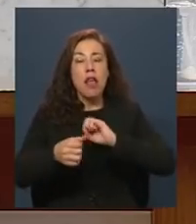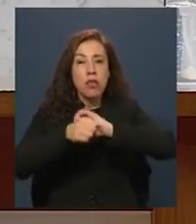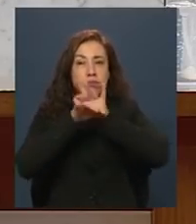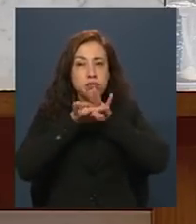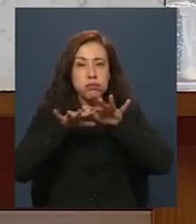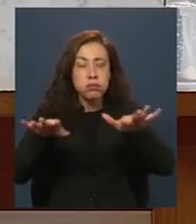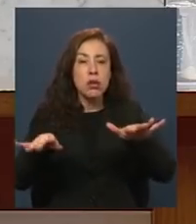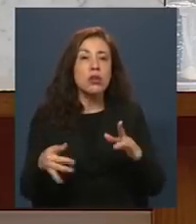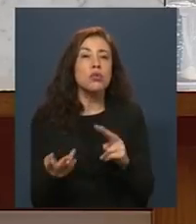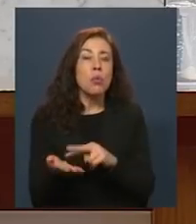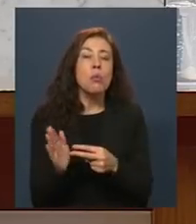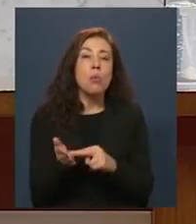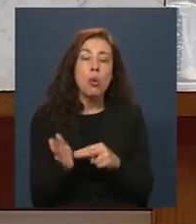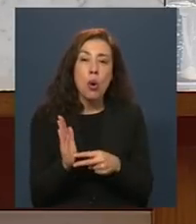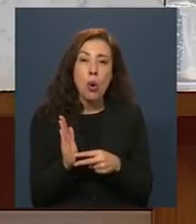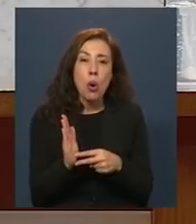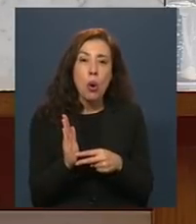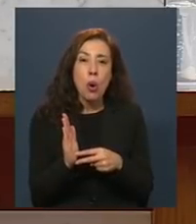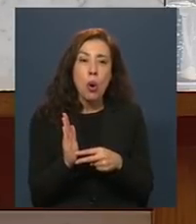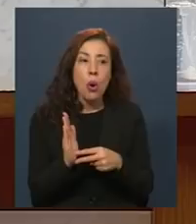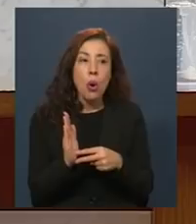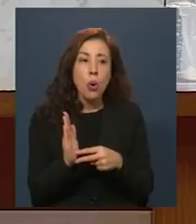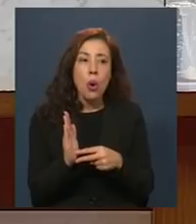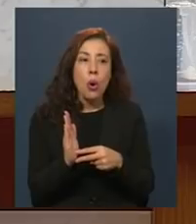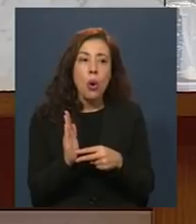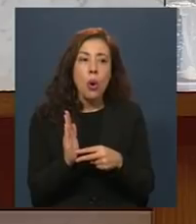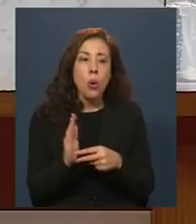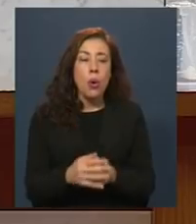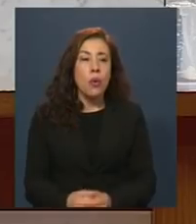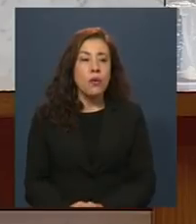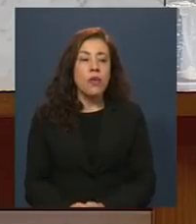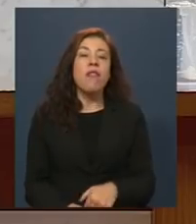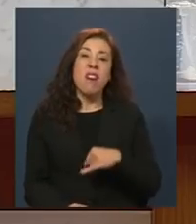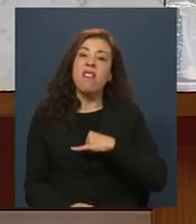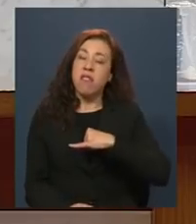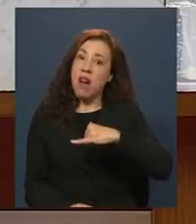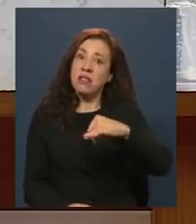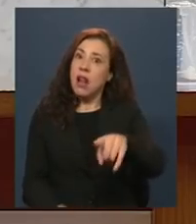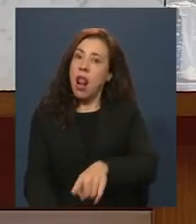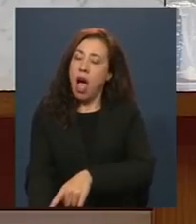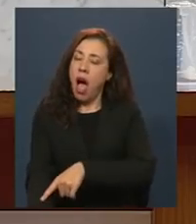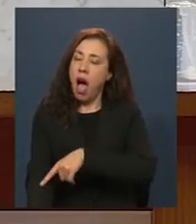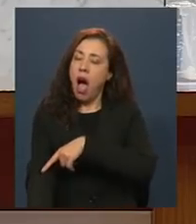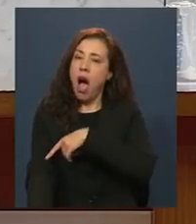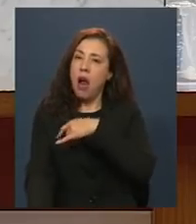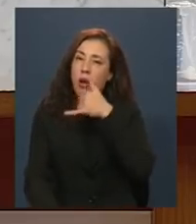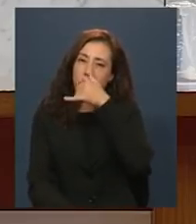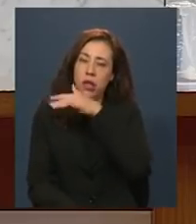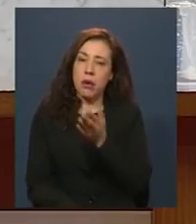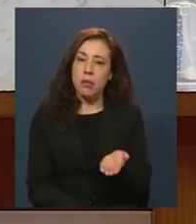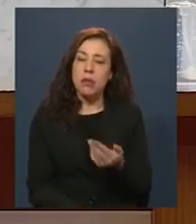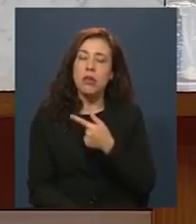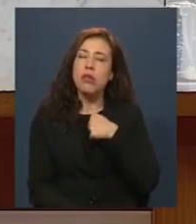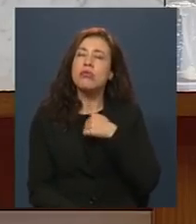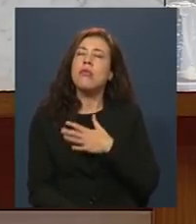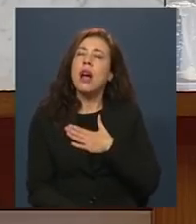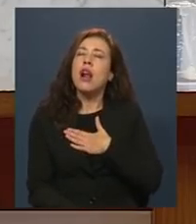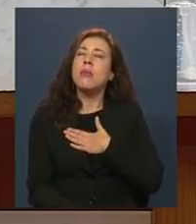de sus efectos probablemente se va a mantener por un largo tiempo. Nos hemos